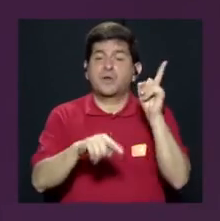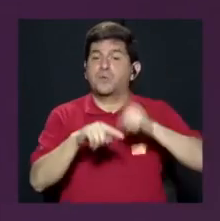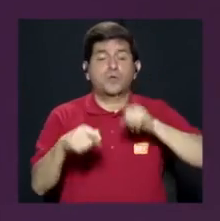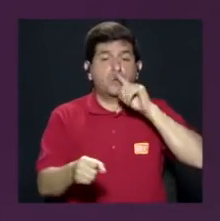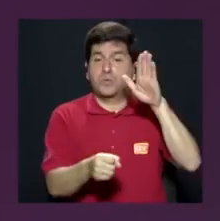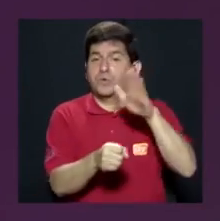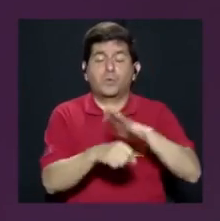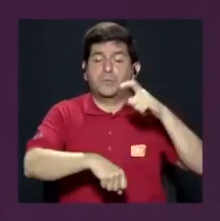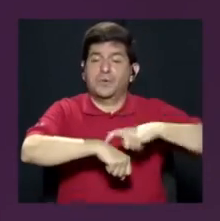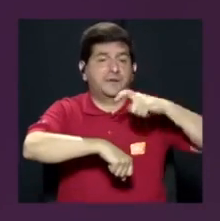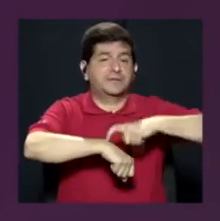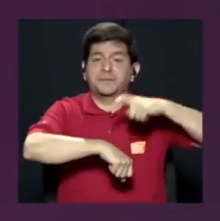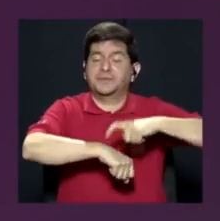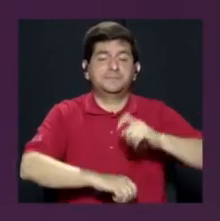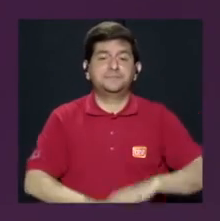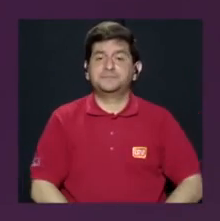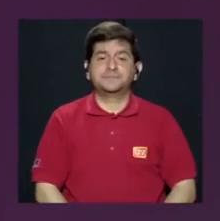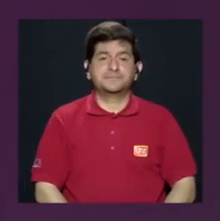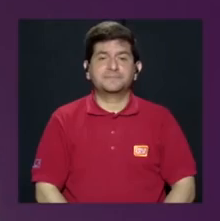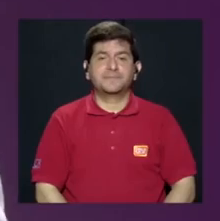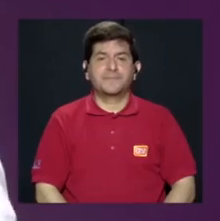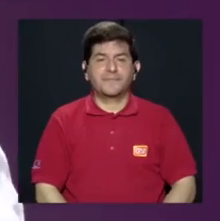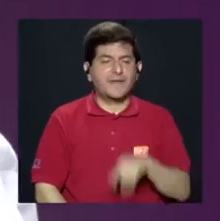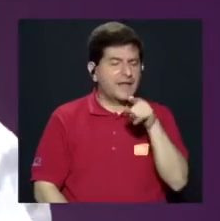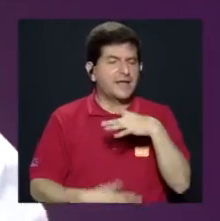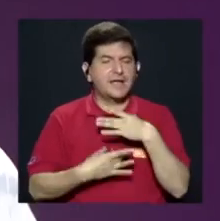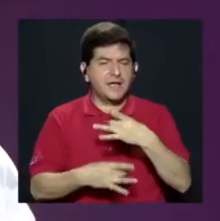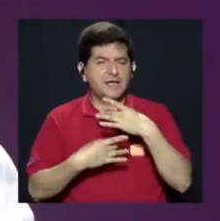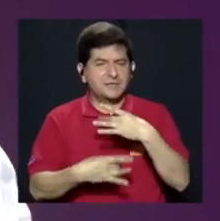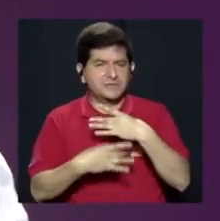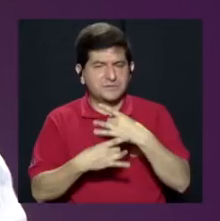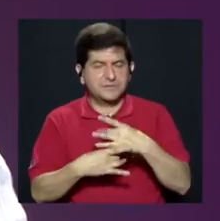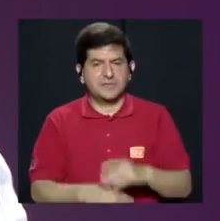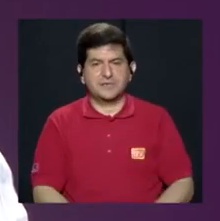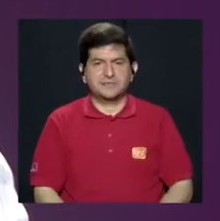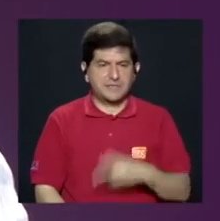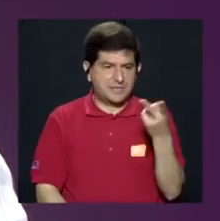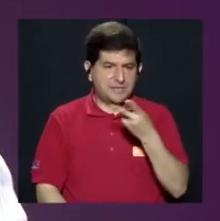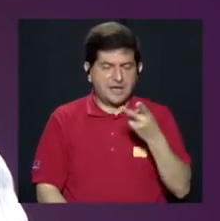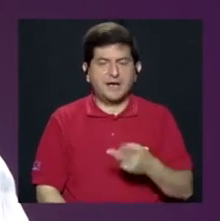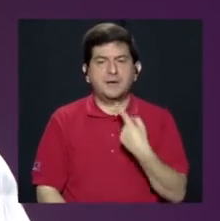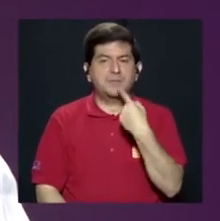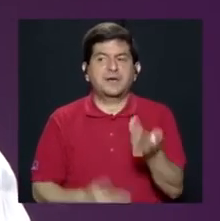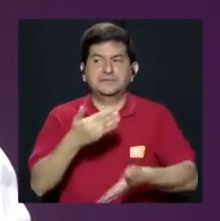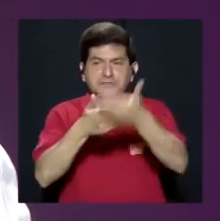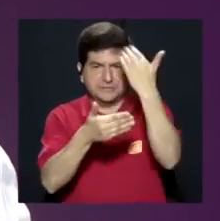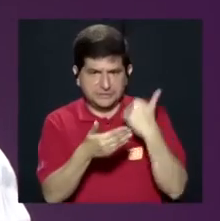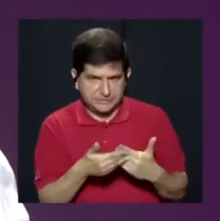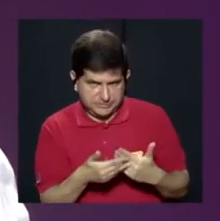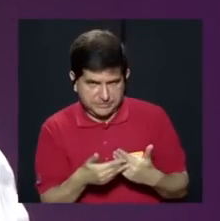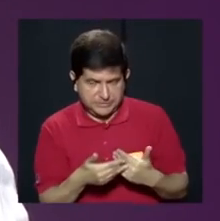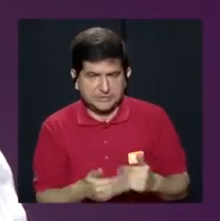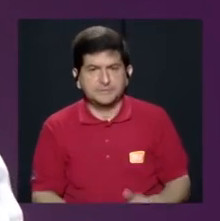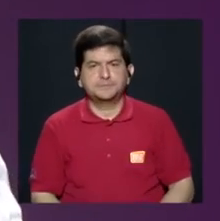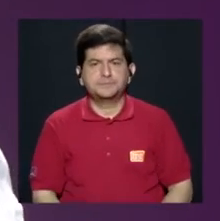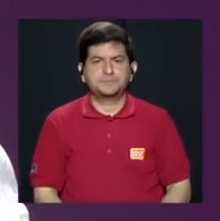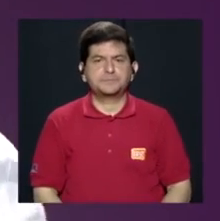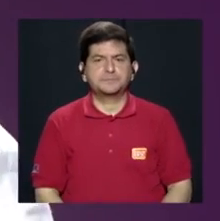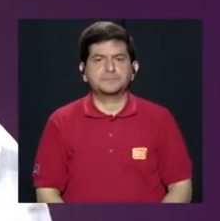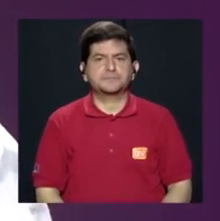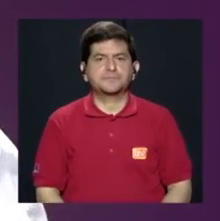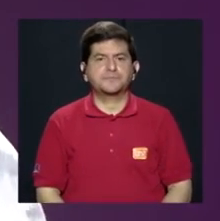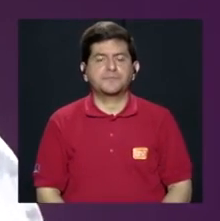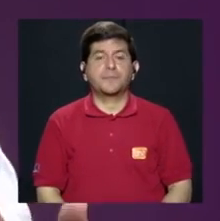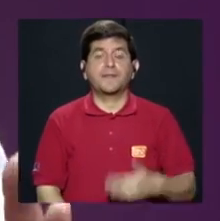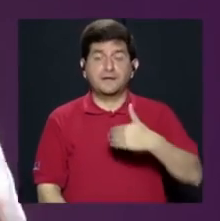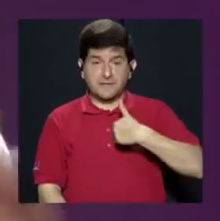alcanzar. Tal vez ahí hay algo interesante con respecto a lo que las dos compañeras están diciendo. Y es que